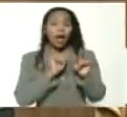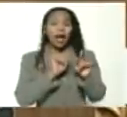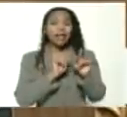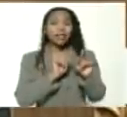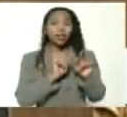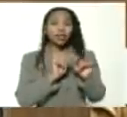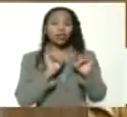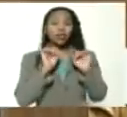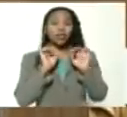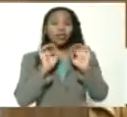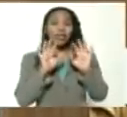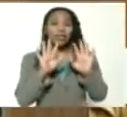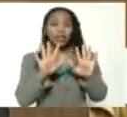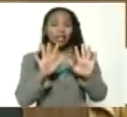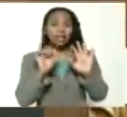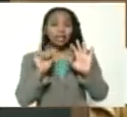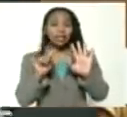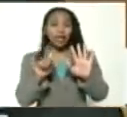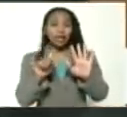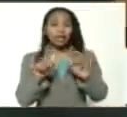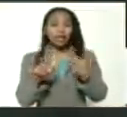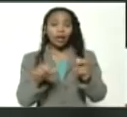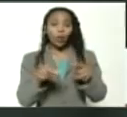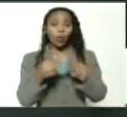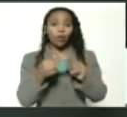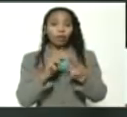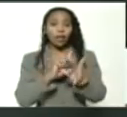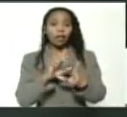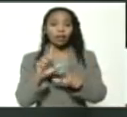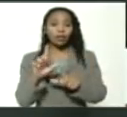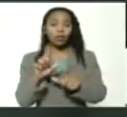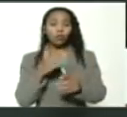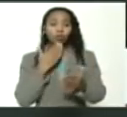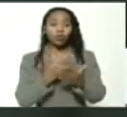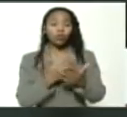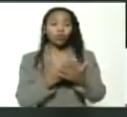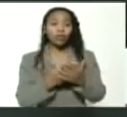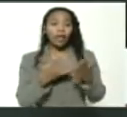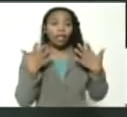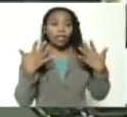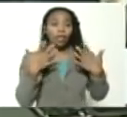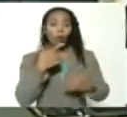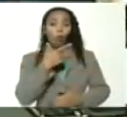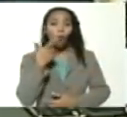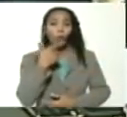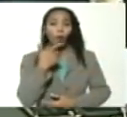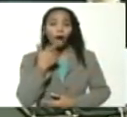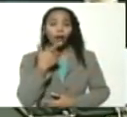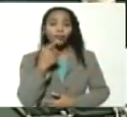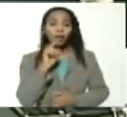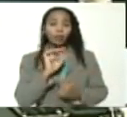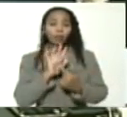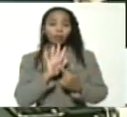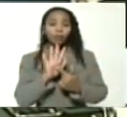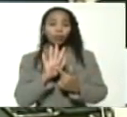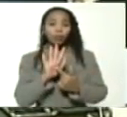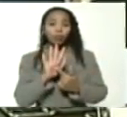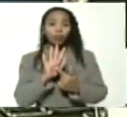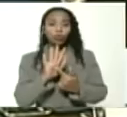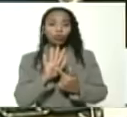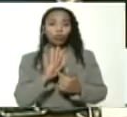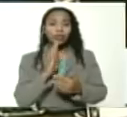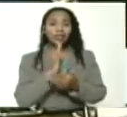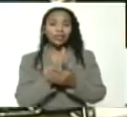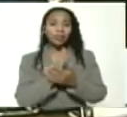ellos, 16 se encuentran con solicitud de alerta roja a Interpol. Siempre